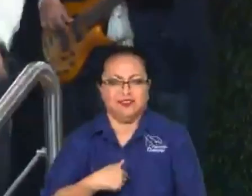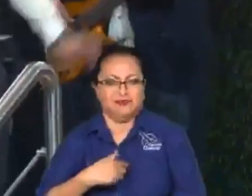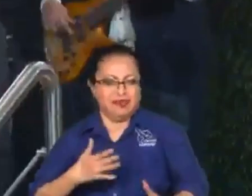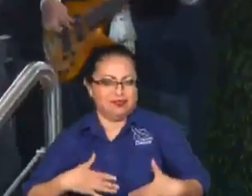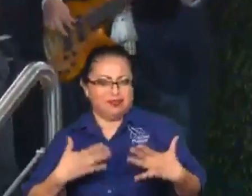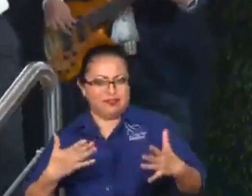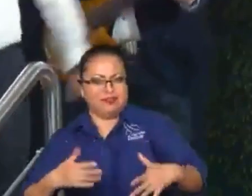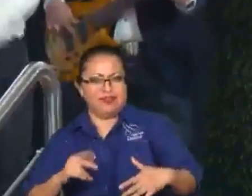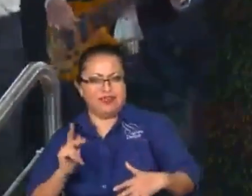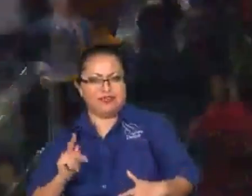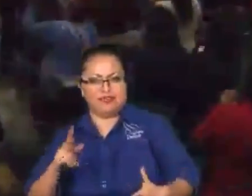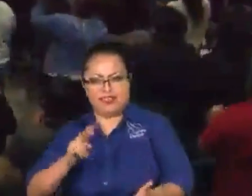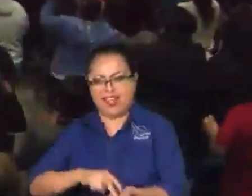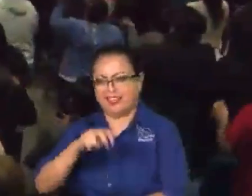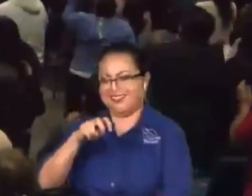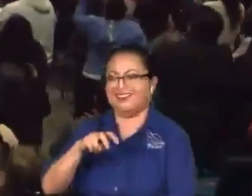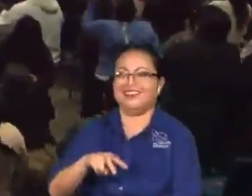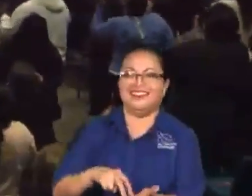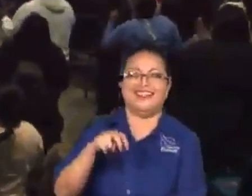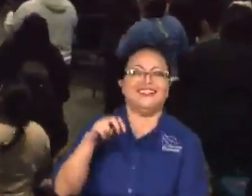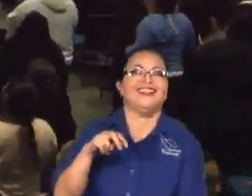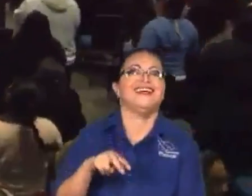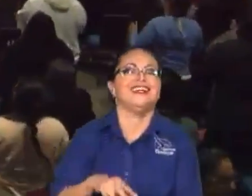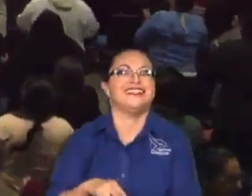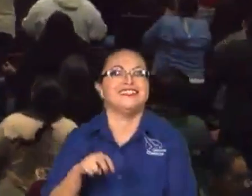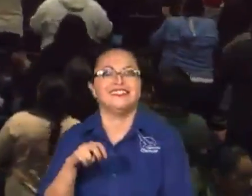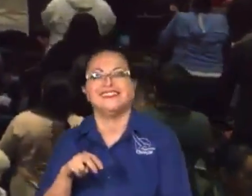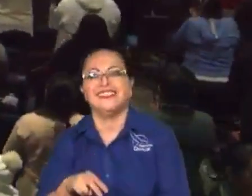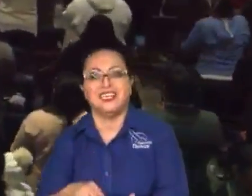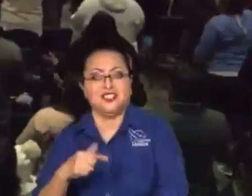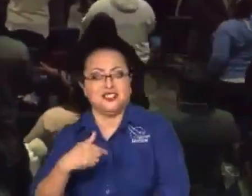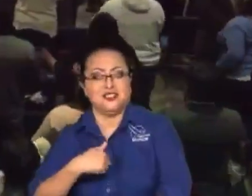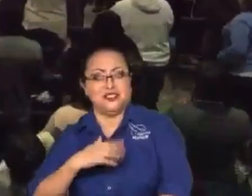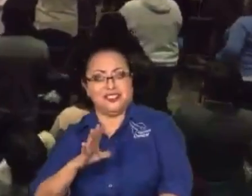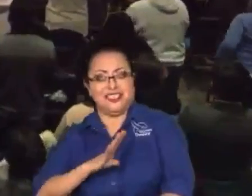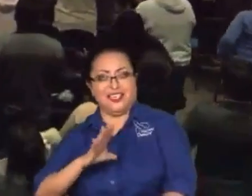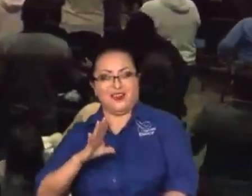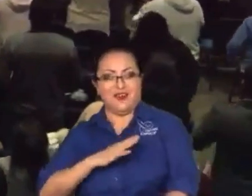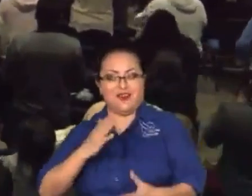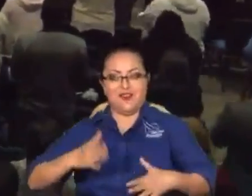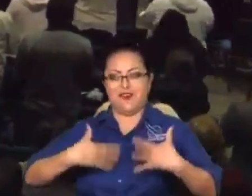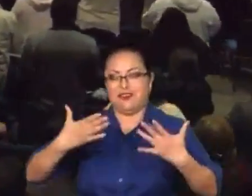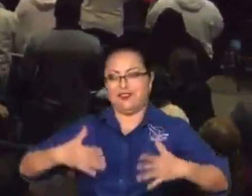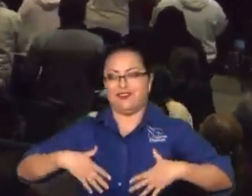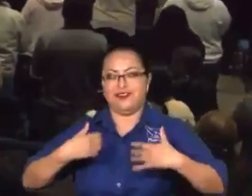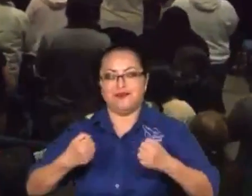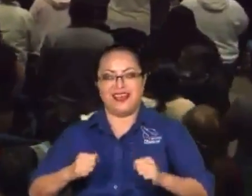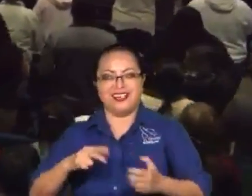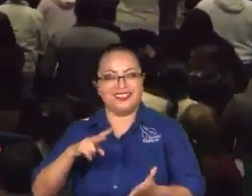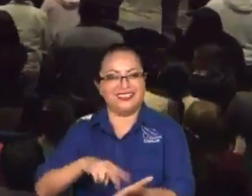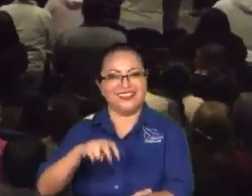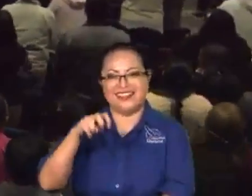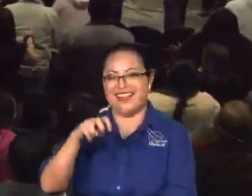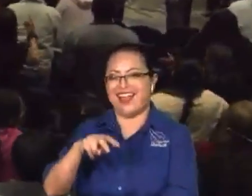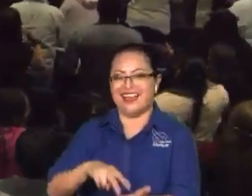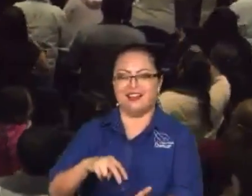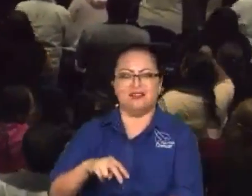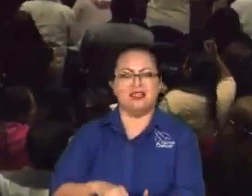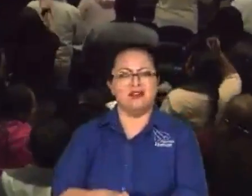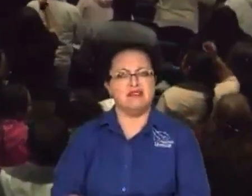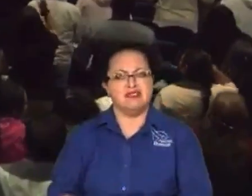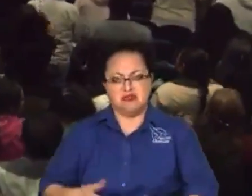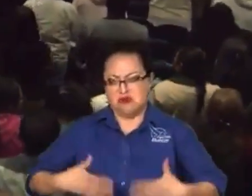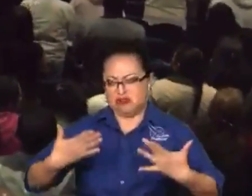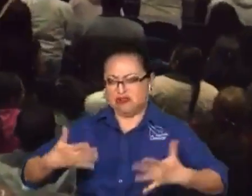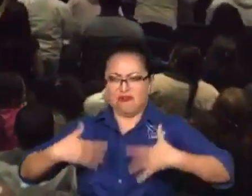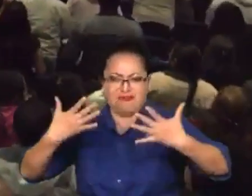saltar. Hay un gozo que me hace saltar. Hay un gozo que me hace saltar. Son como